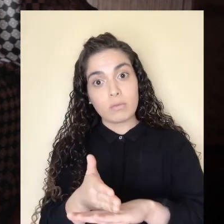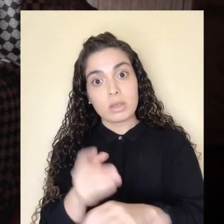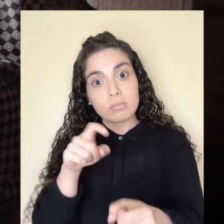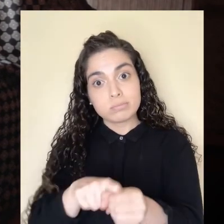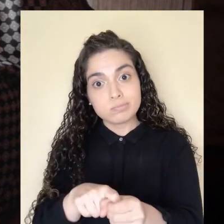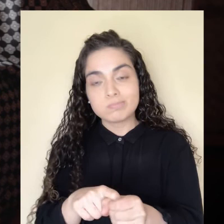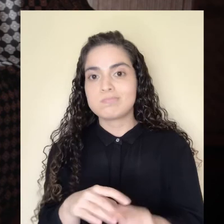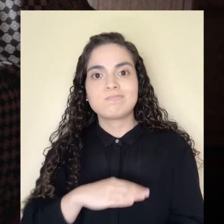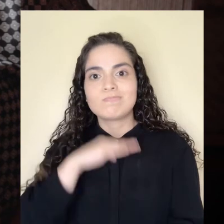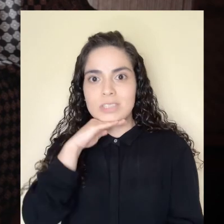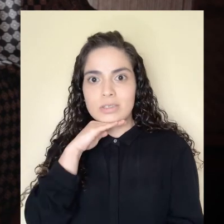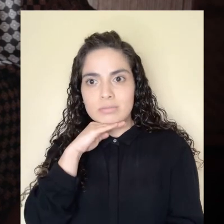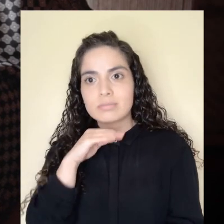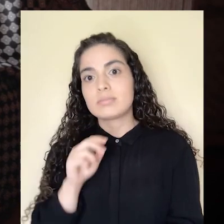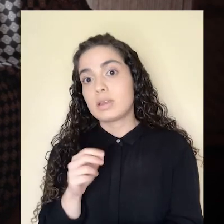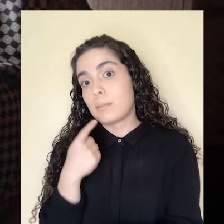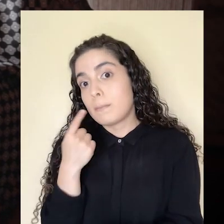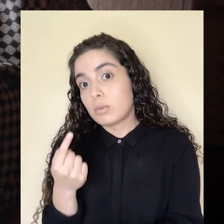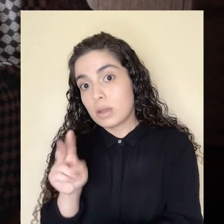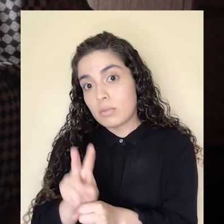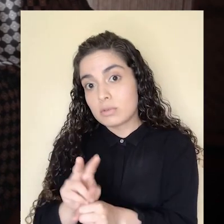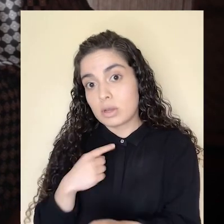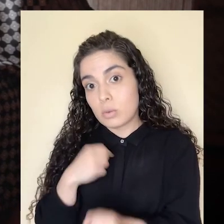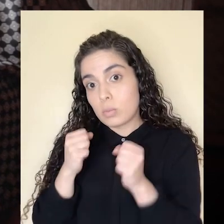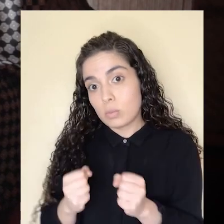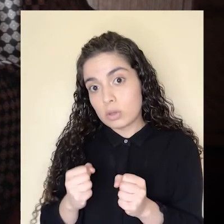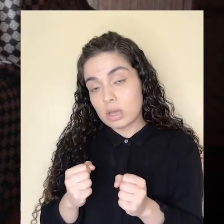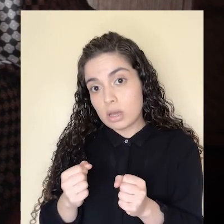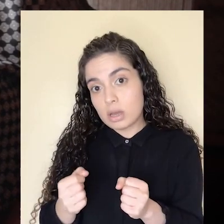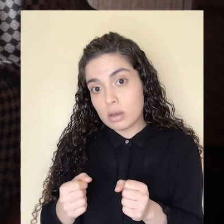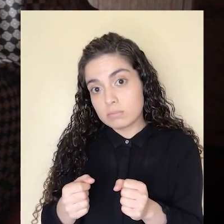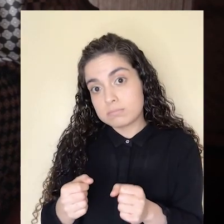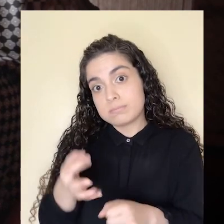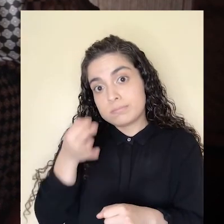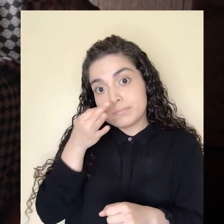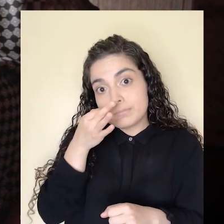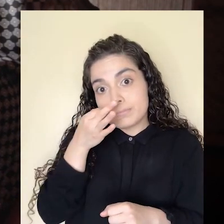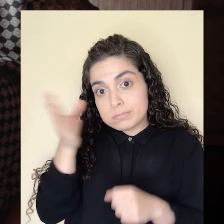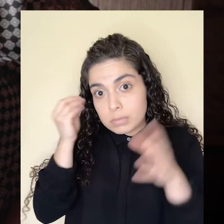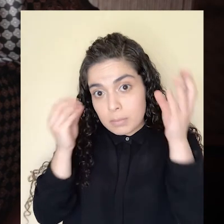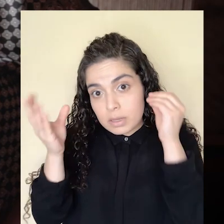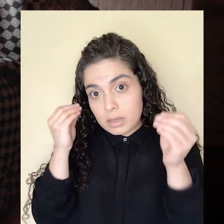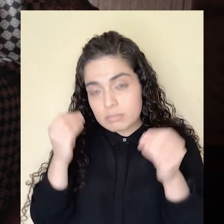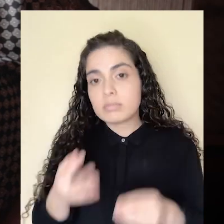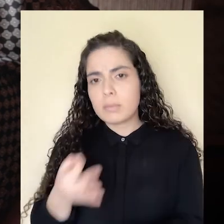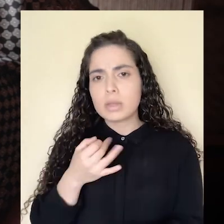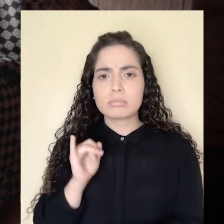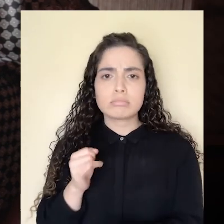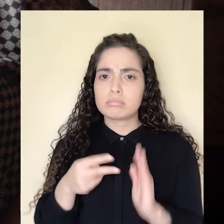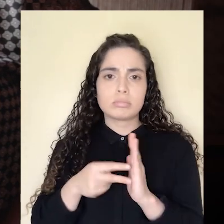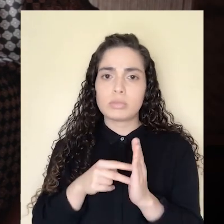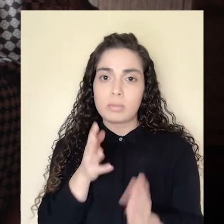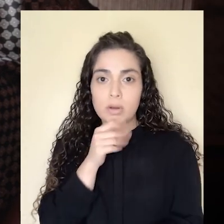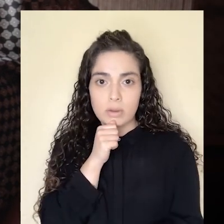cupo completo. Y hablé con la profesora que estaba dando clase, acaso podía recibir de oyente.